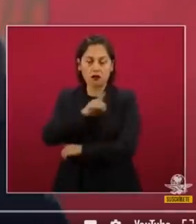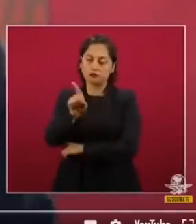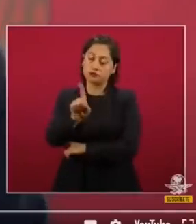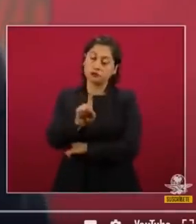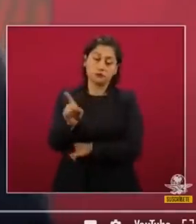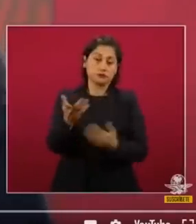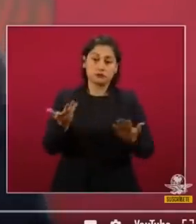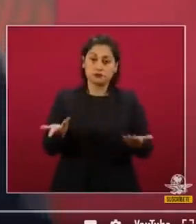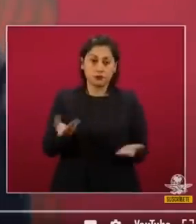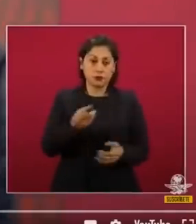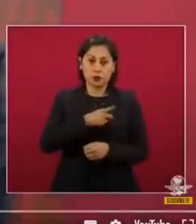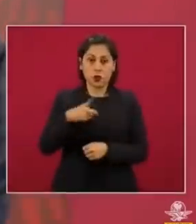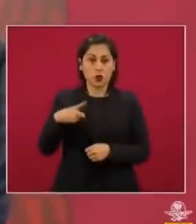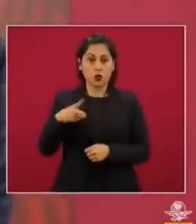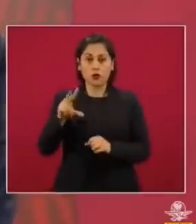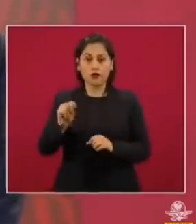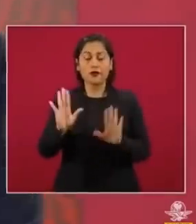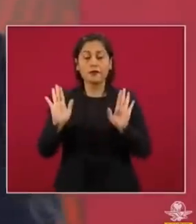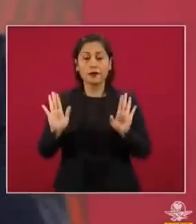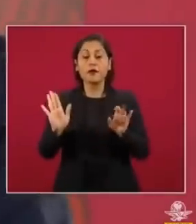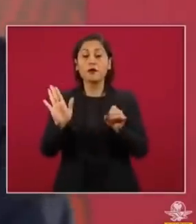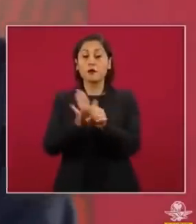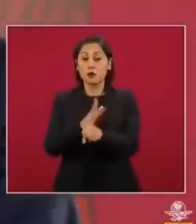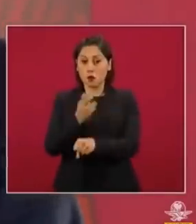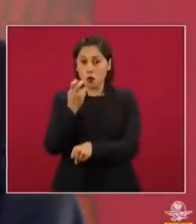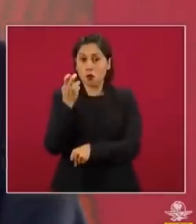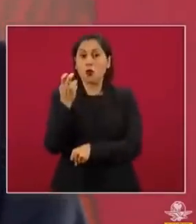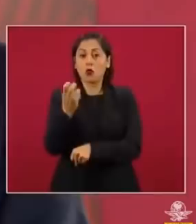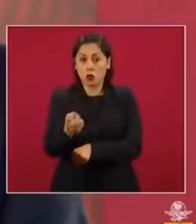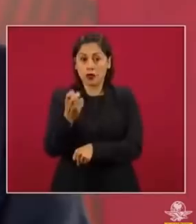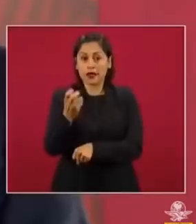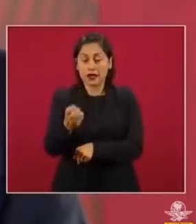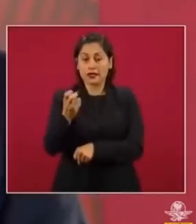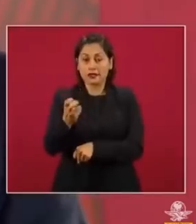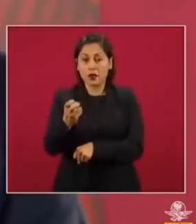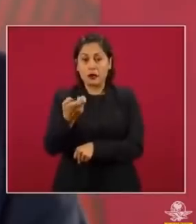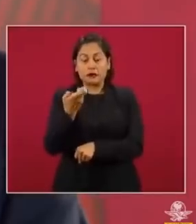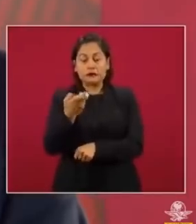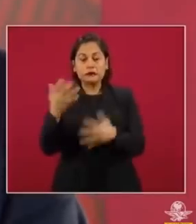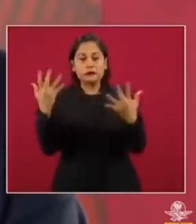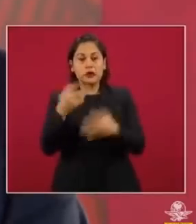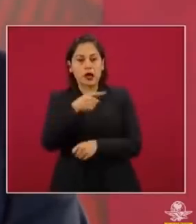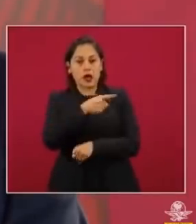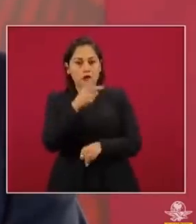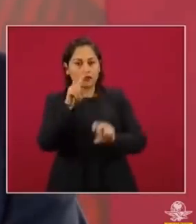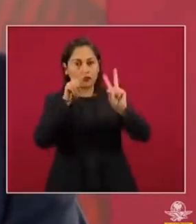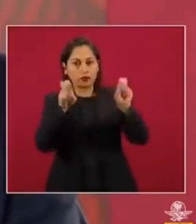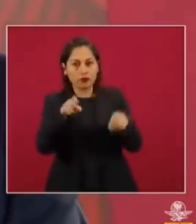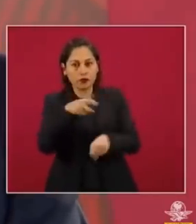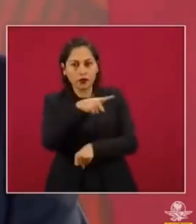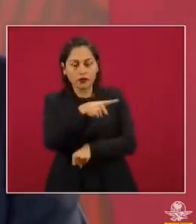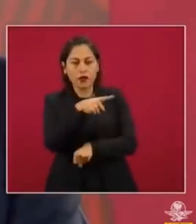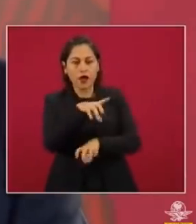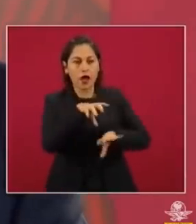en todo sentido, por eso se intervino. Y sí, lo que